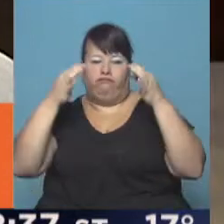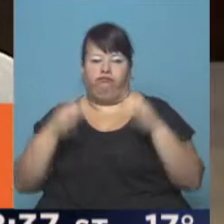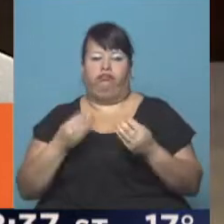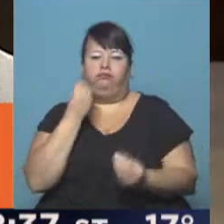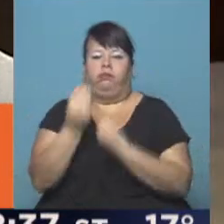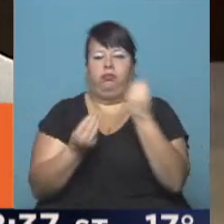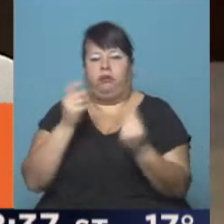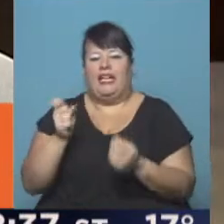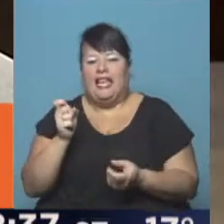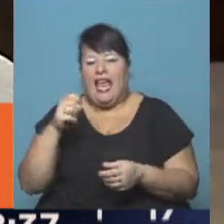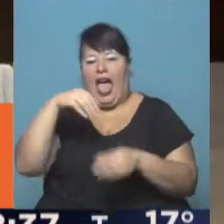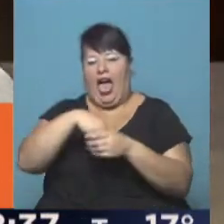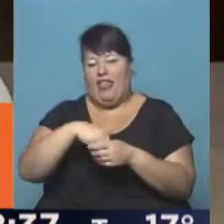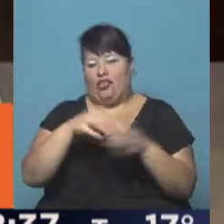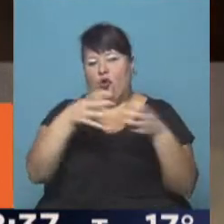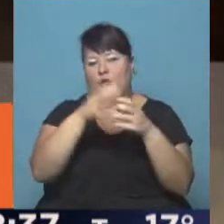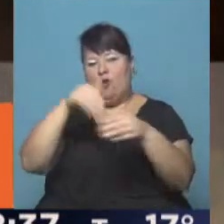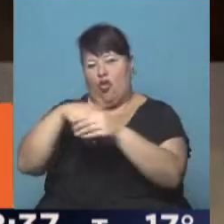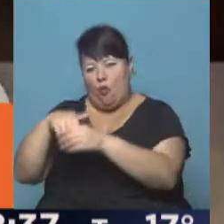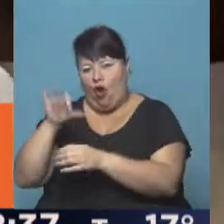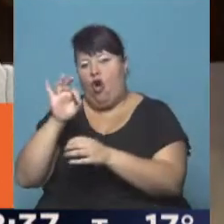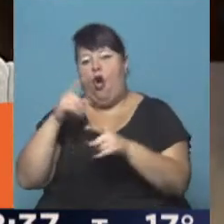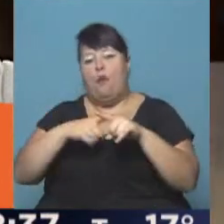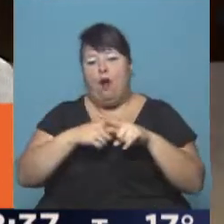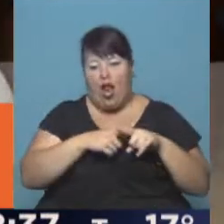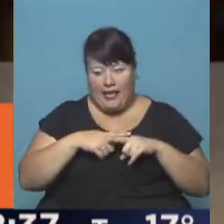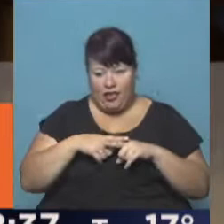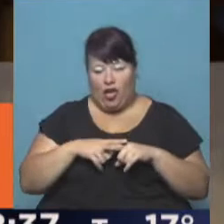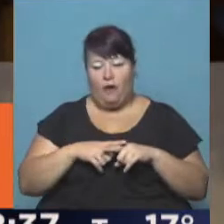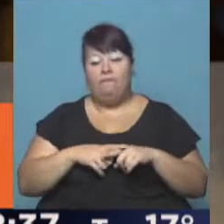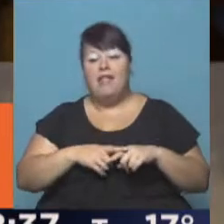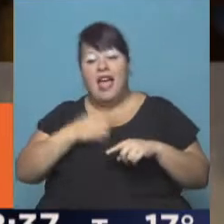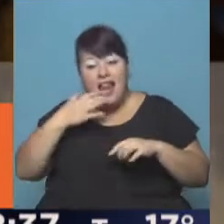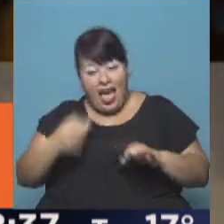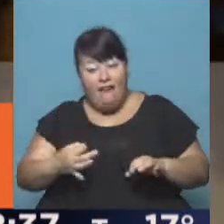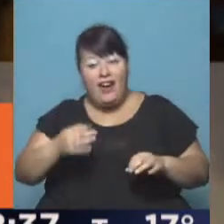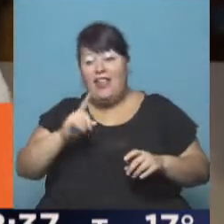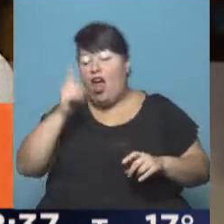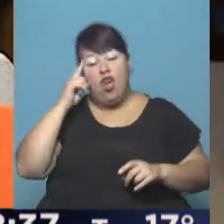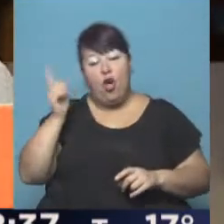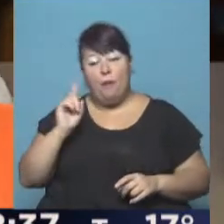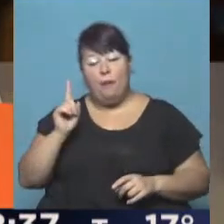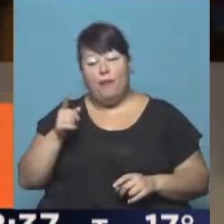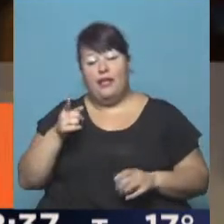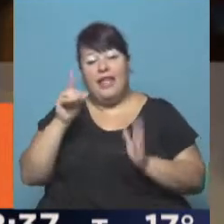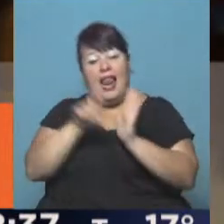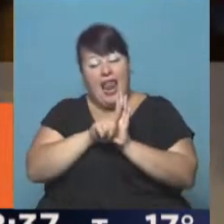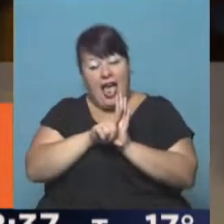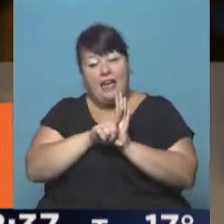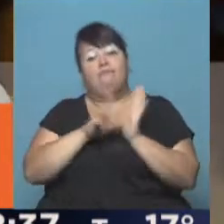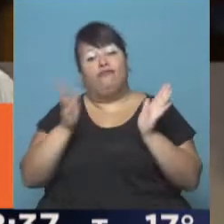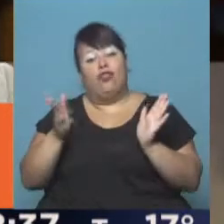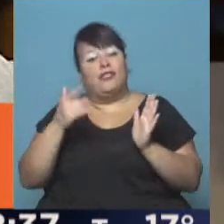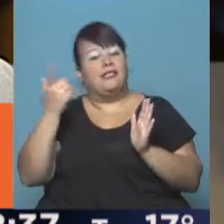candidaturas dentro de cada uno de los frentes electorales o partidos políticos lo cierto también es que no está previsto en la ley y es lo que